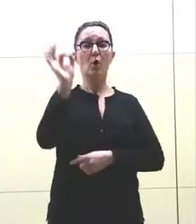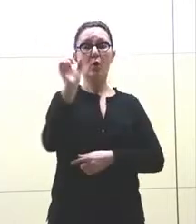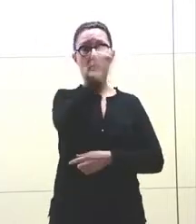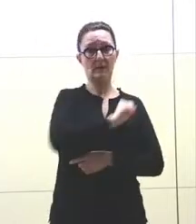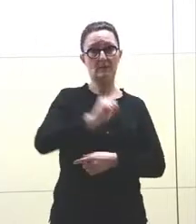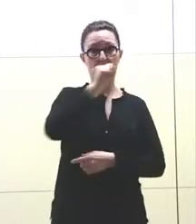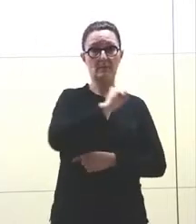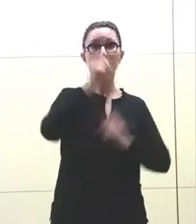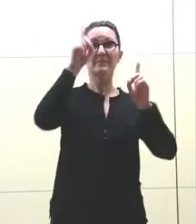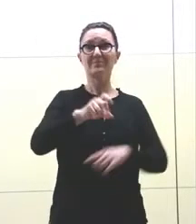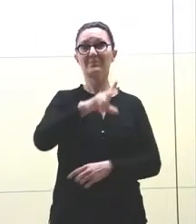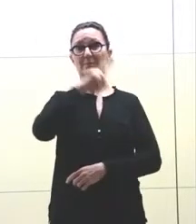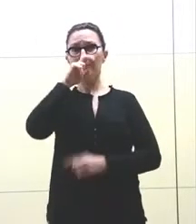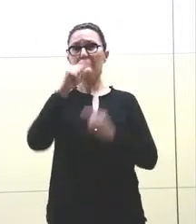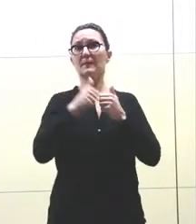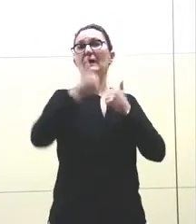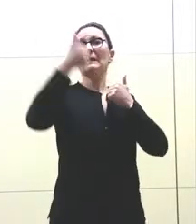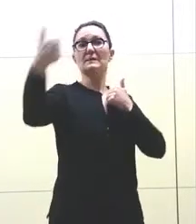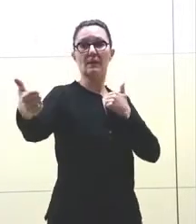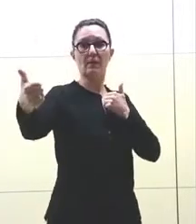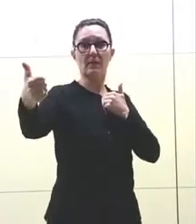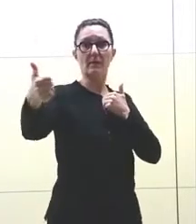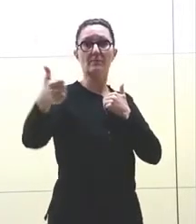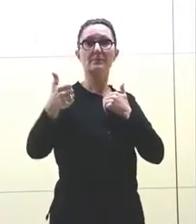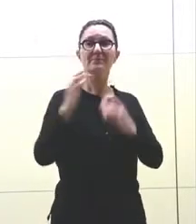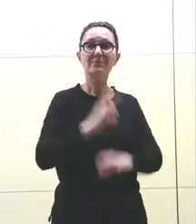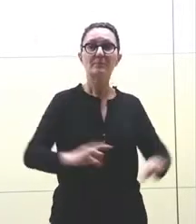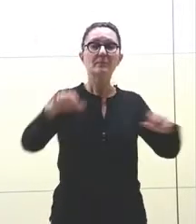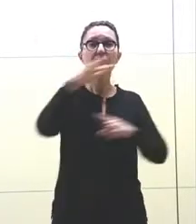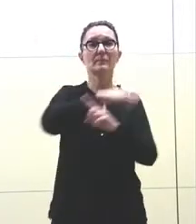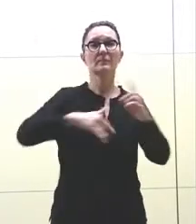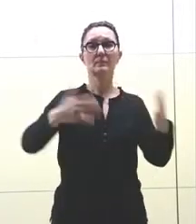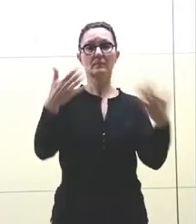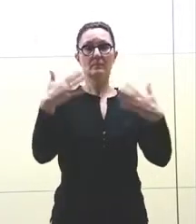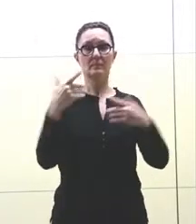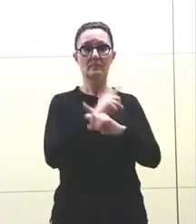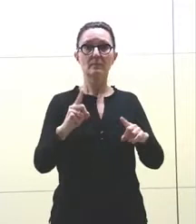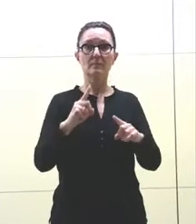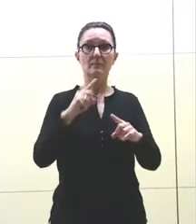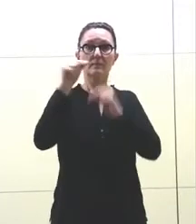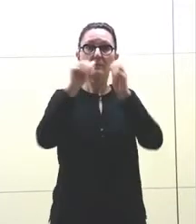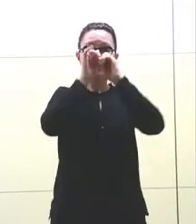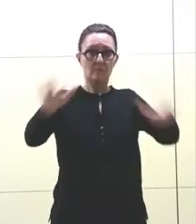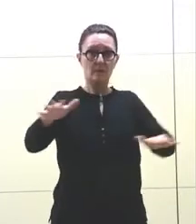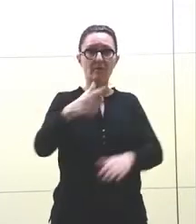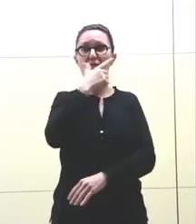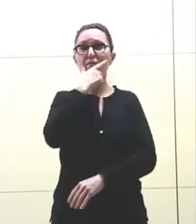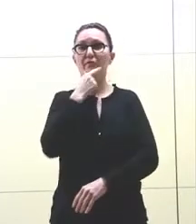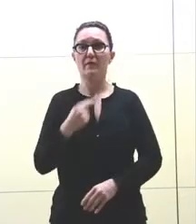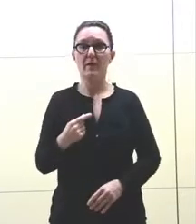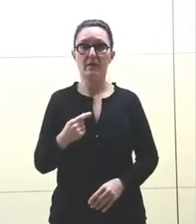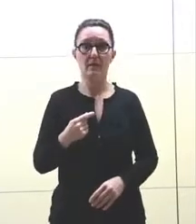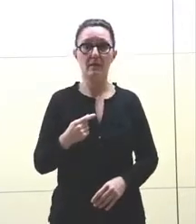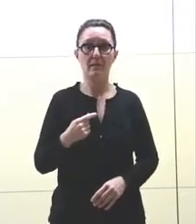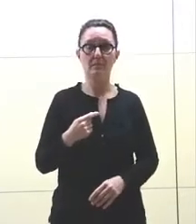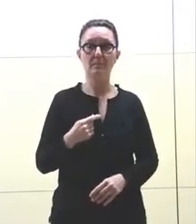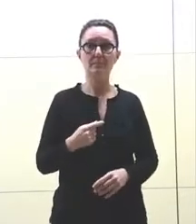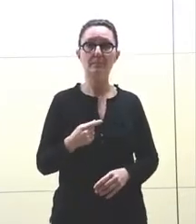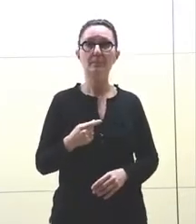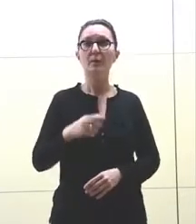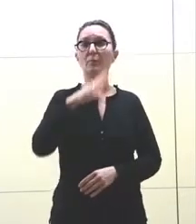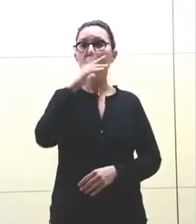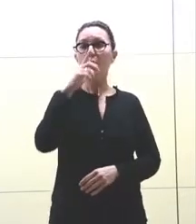por aerosoles y a distancia, sobre todo en ambientes mal ventilados. Se propaga fácilmente, dada su infectividad y